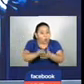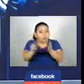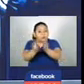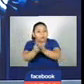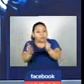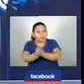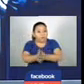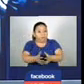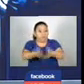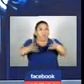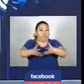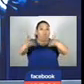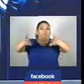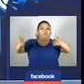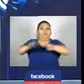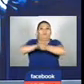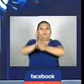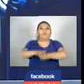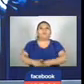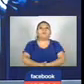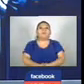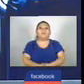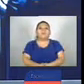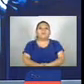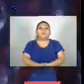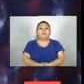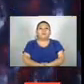de nuevos casos de COVID-19.